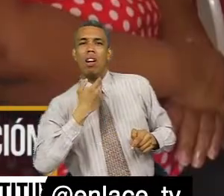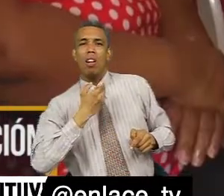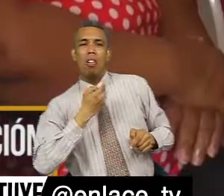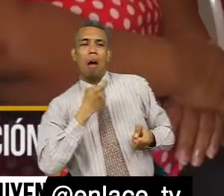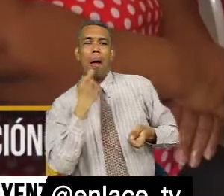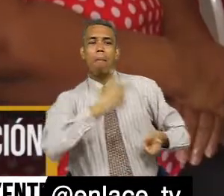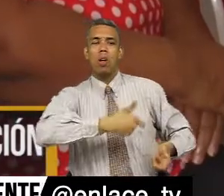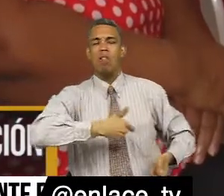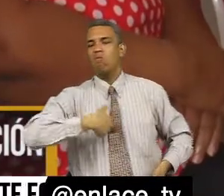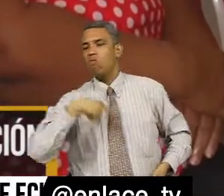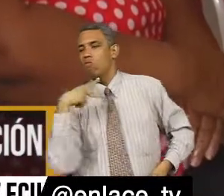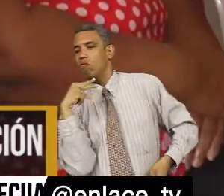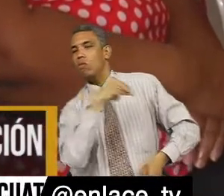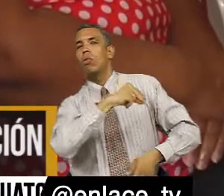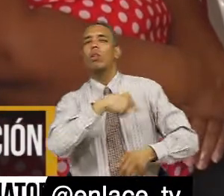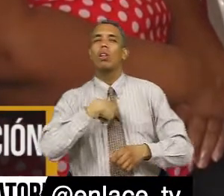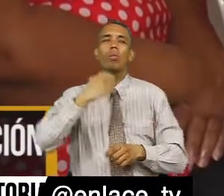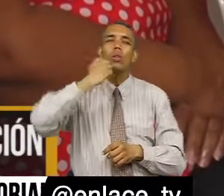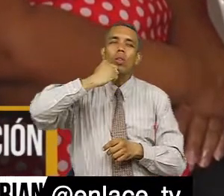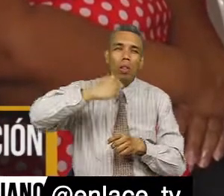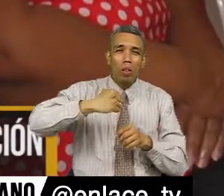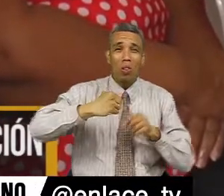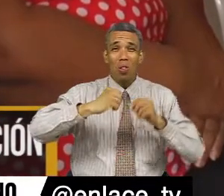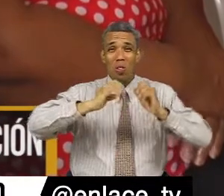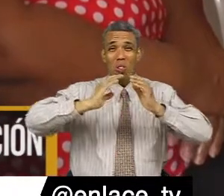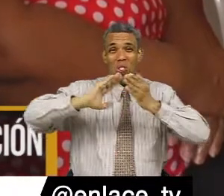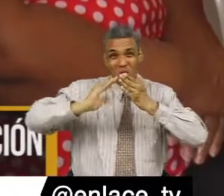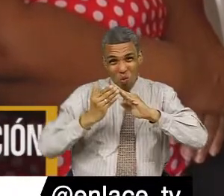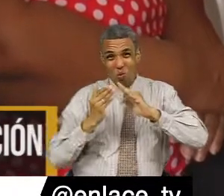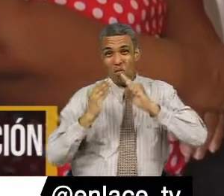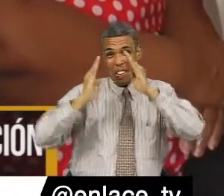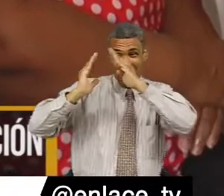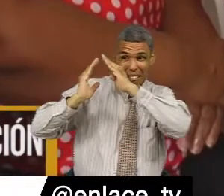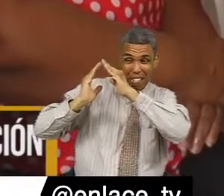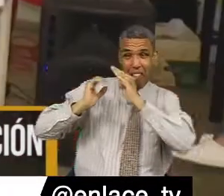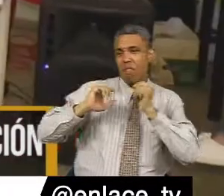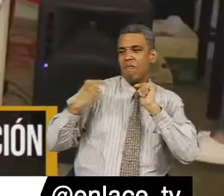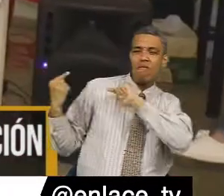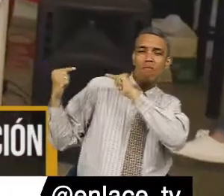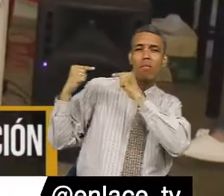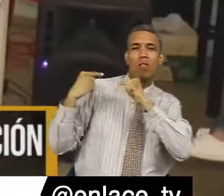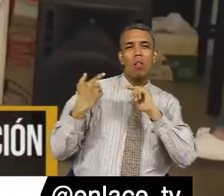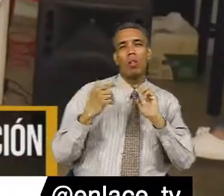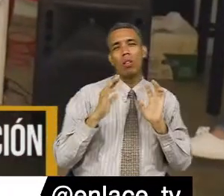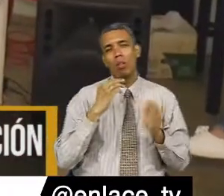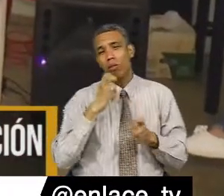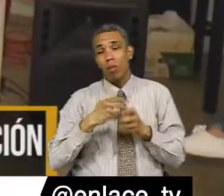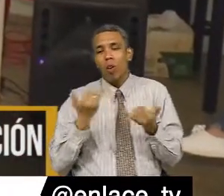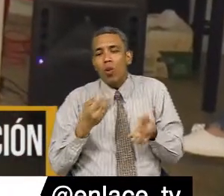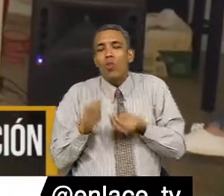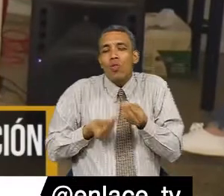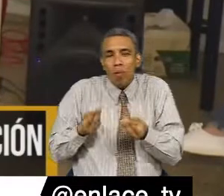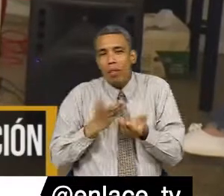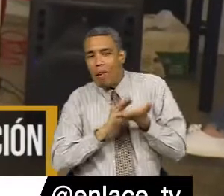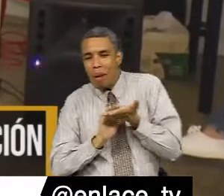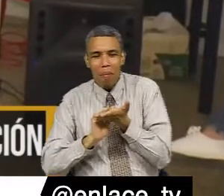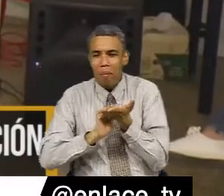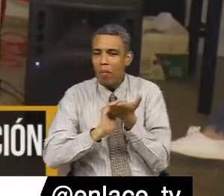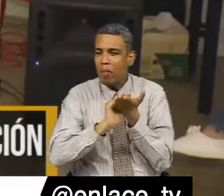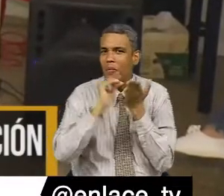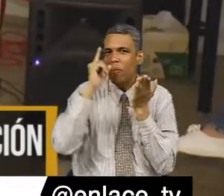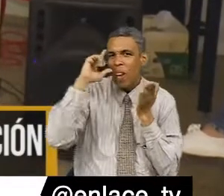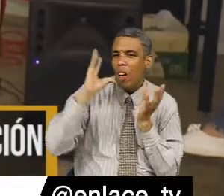Entonces, se les está socializando a estas personas las rutas de acceso fácil a la justicia y los mecanismos alternativos de solución de conflicto